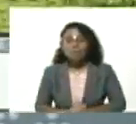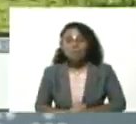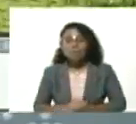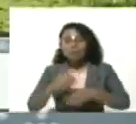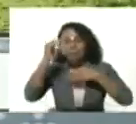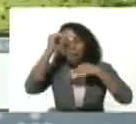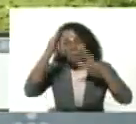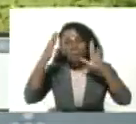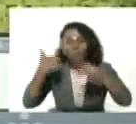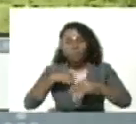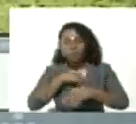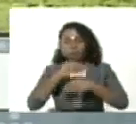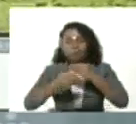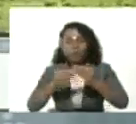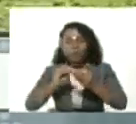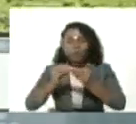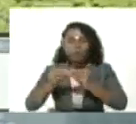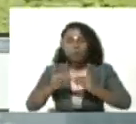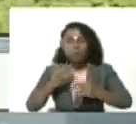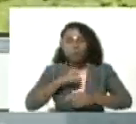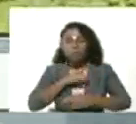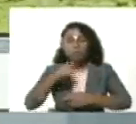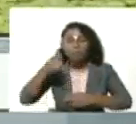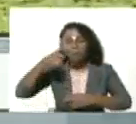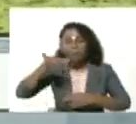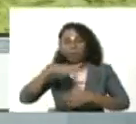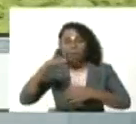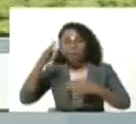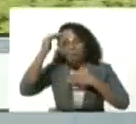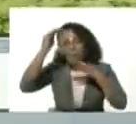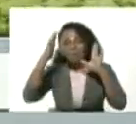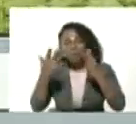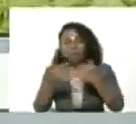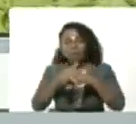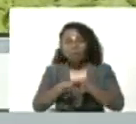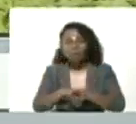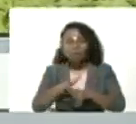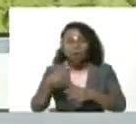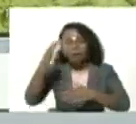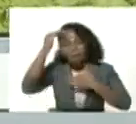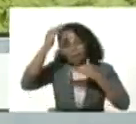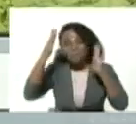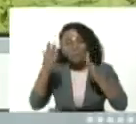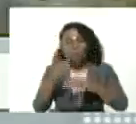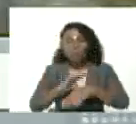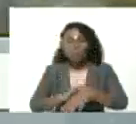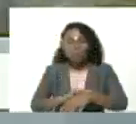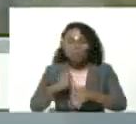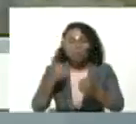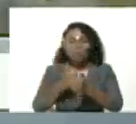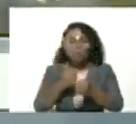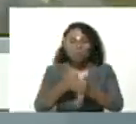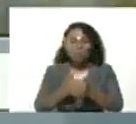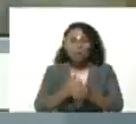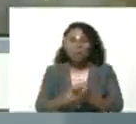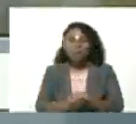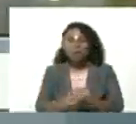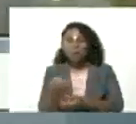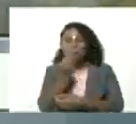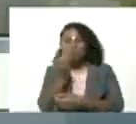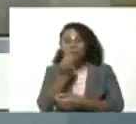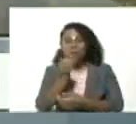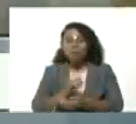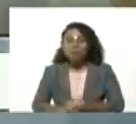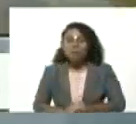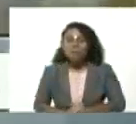atención que estamos llevando a todo nuestro pueblo, la atención integral, la atención médica, asistencial, de alimentación,